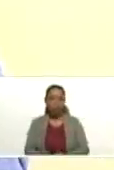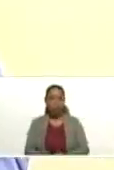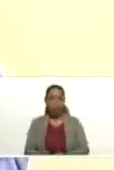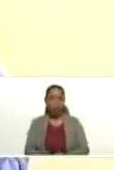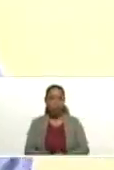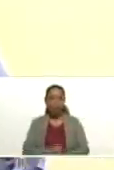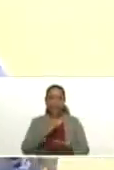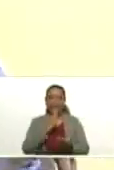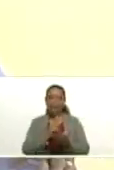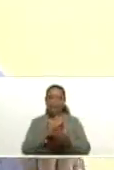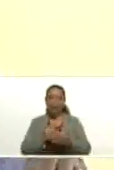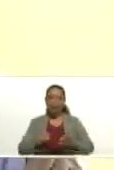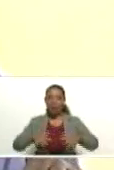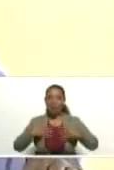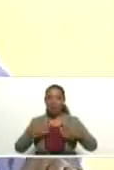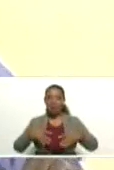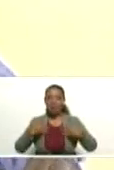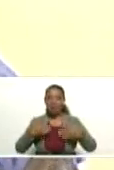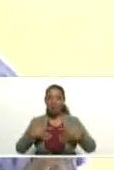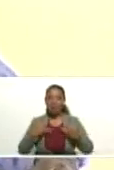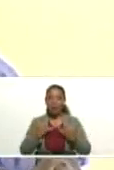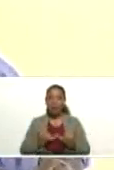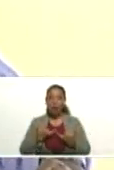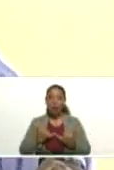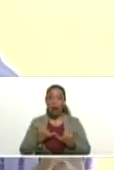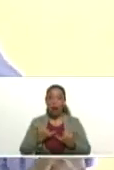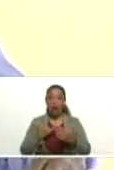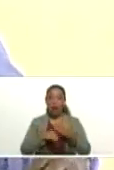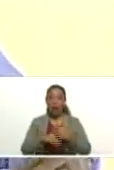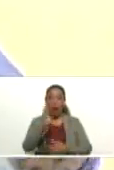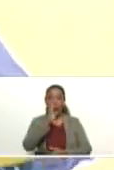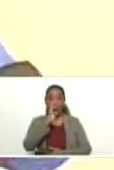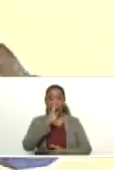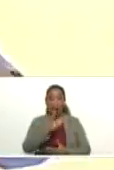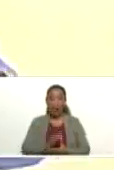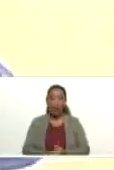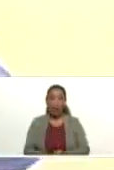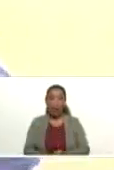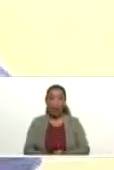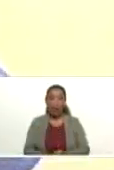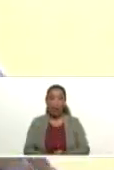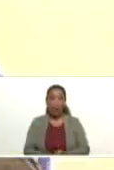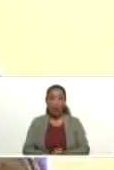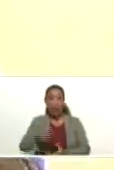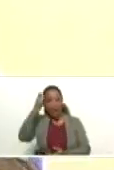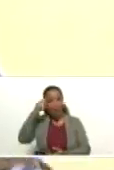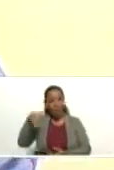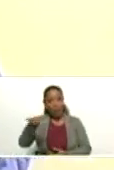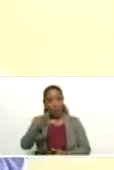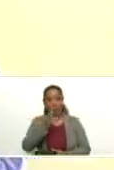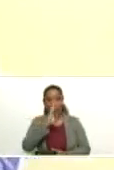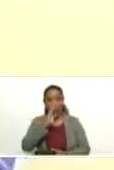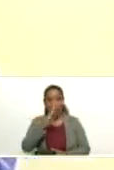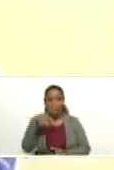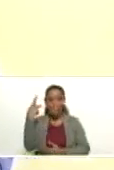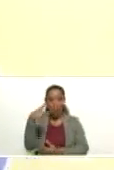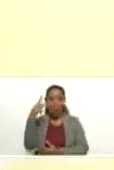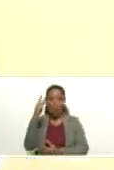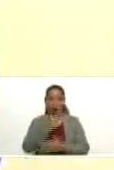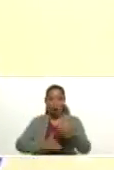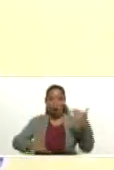siempre la alegría del oriente. Y ahora nos vamos a Barinas. Vámonos a la ciudad de Barinas, parroquia Alta